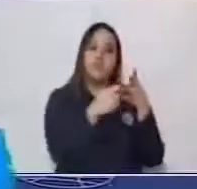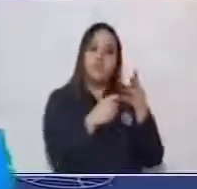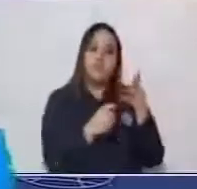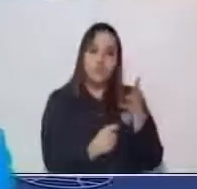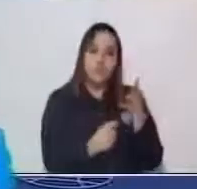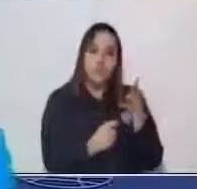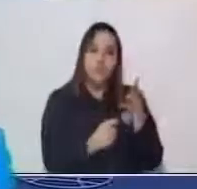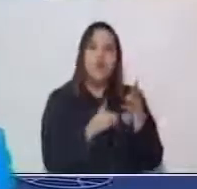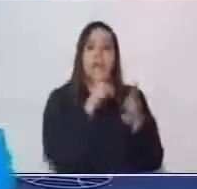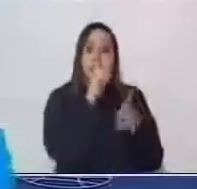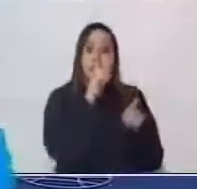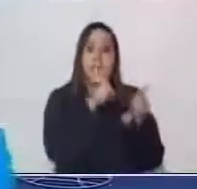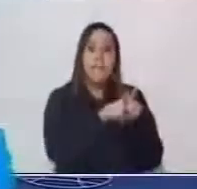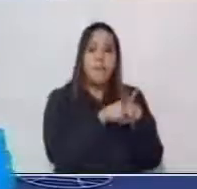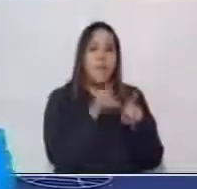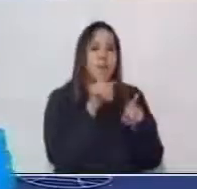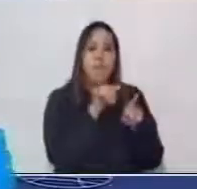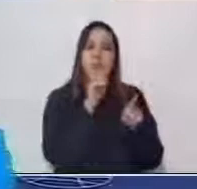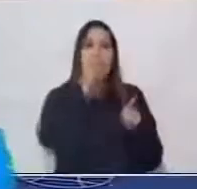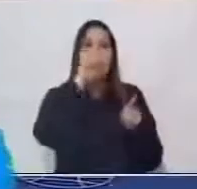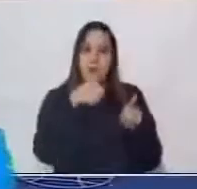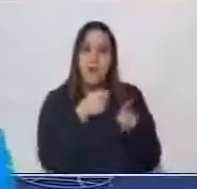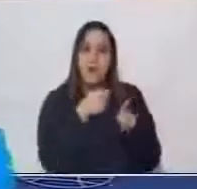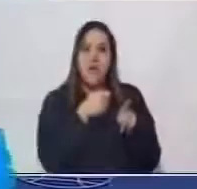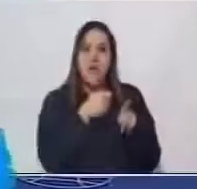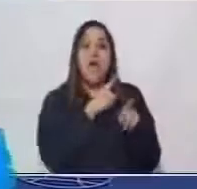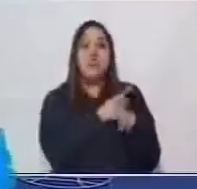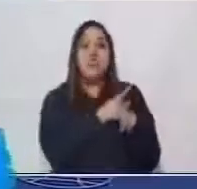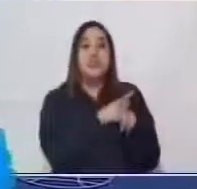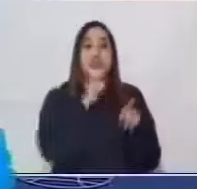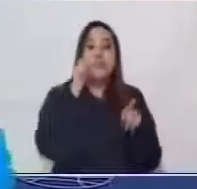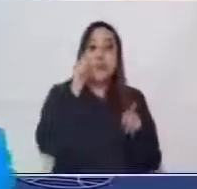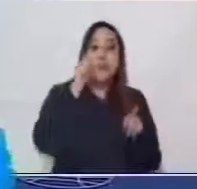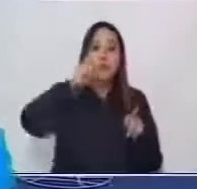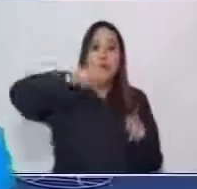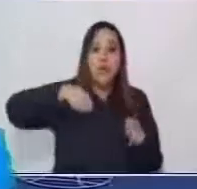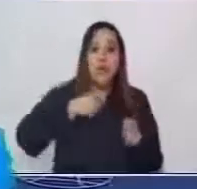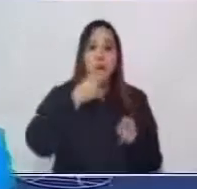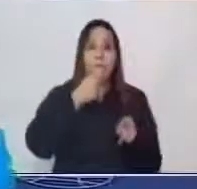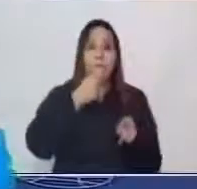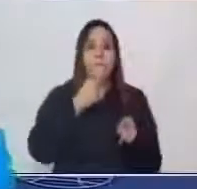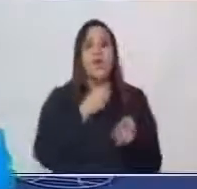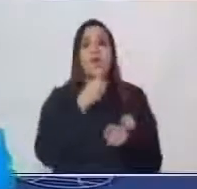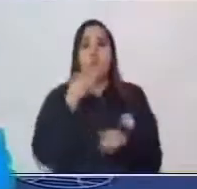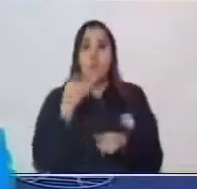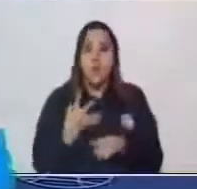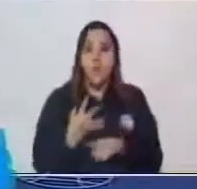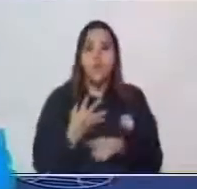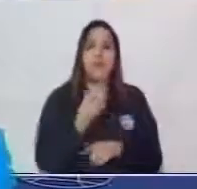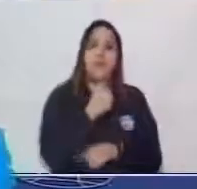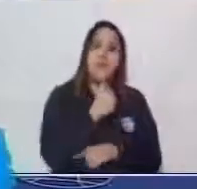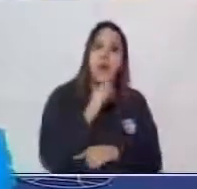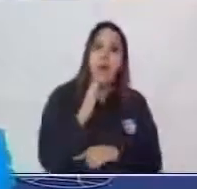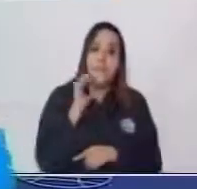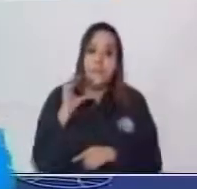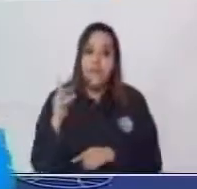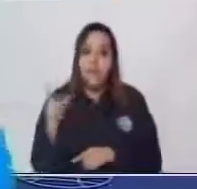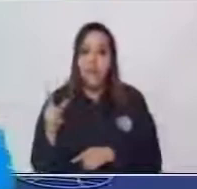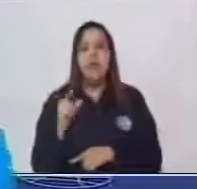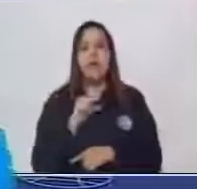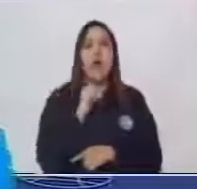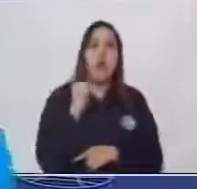si habláramos de la coma, únicamente que acá ya estamos enumerando con oraciones u oraciones